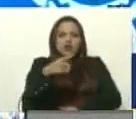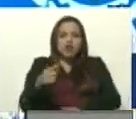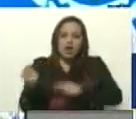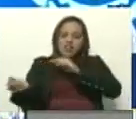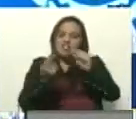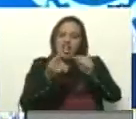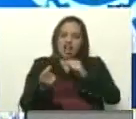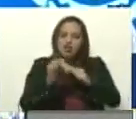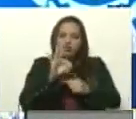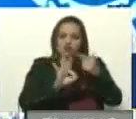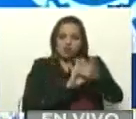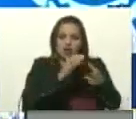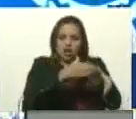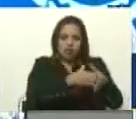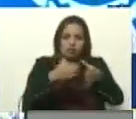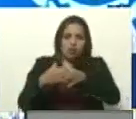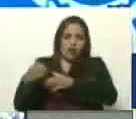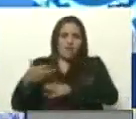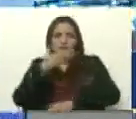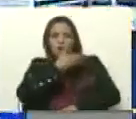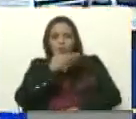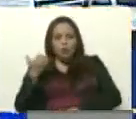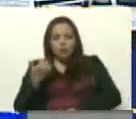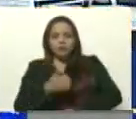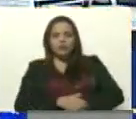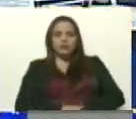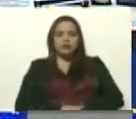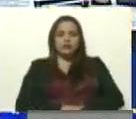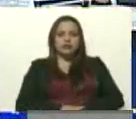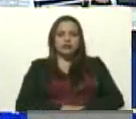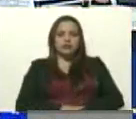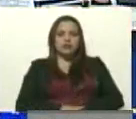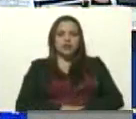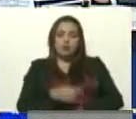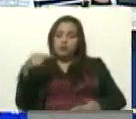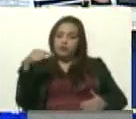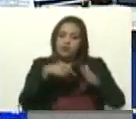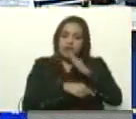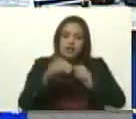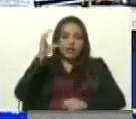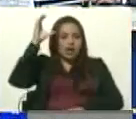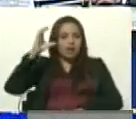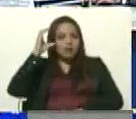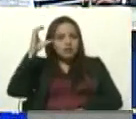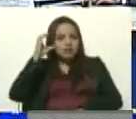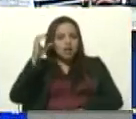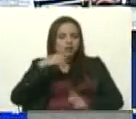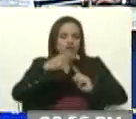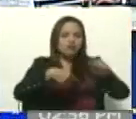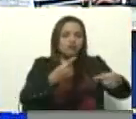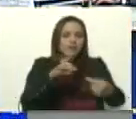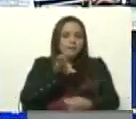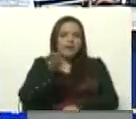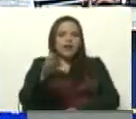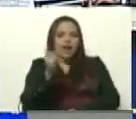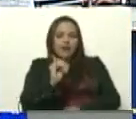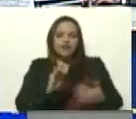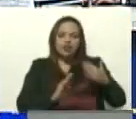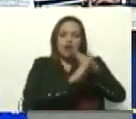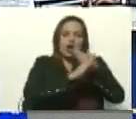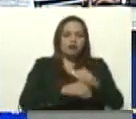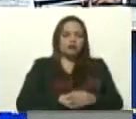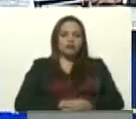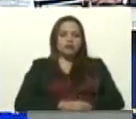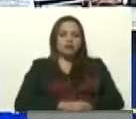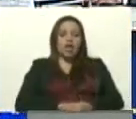tripartito a mitigar, a minorar y a profundizar la capacidad de resiliencia de un país bloqueado? Es algo